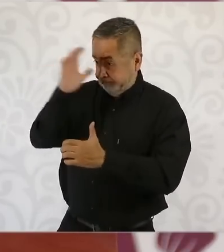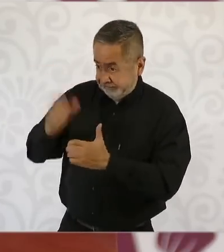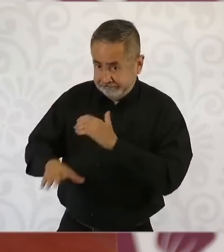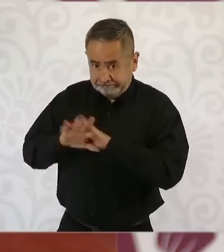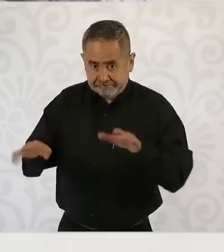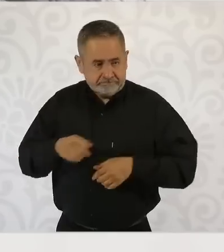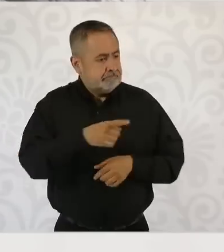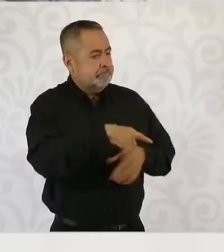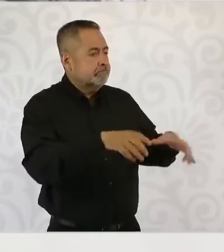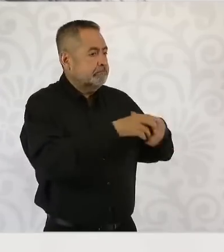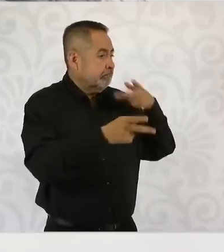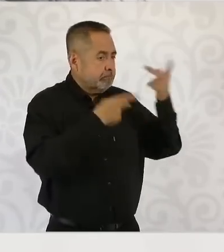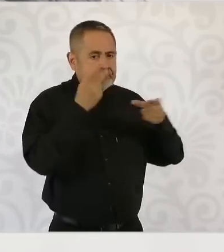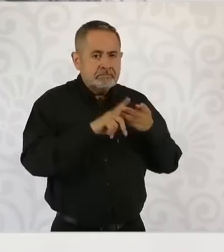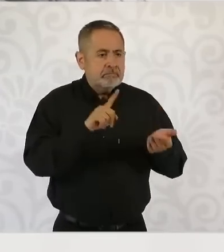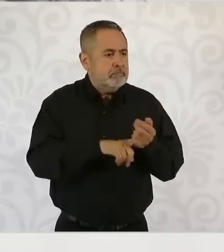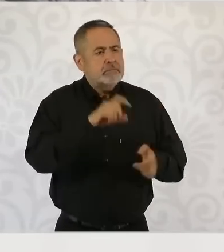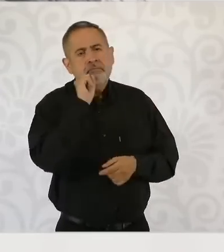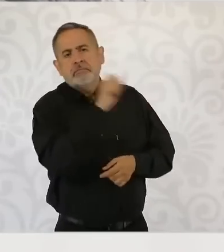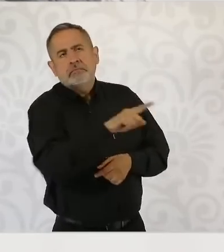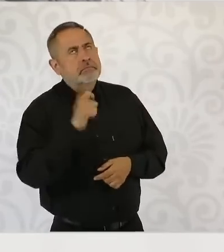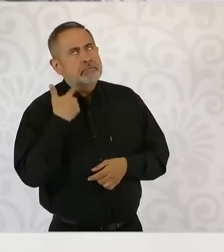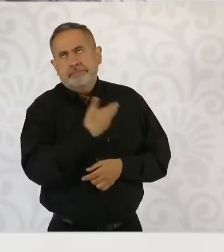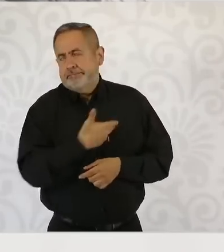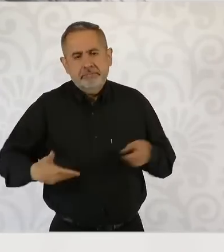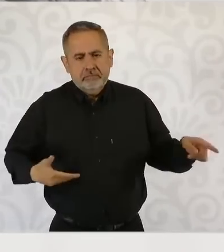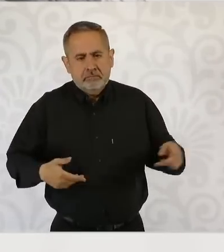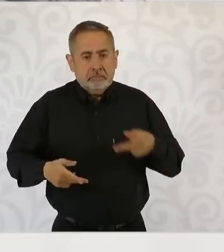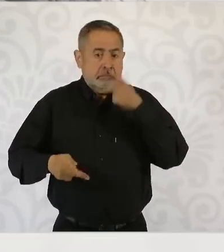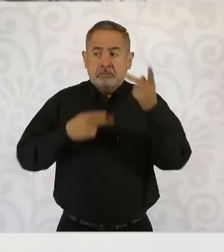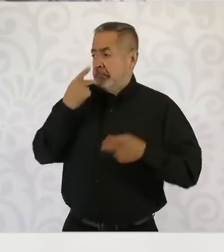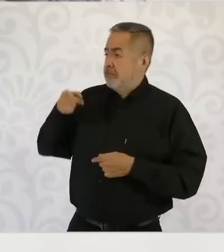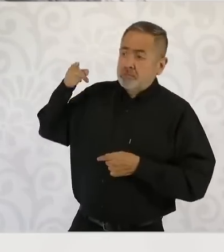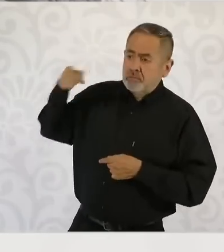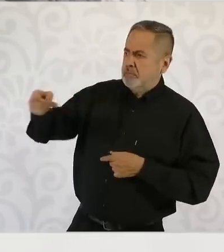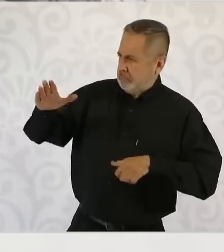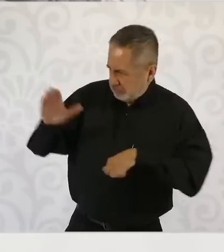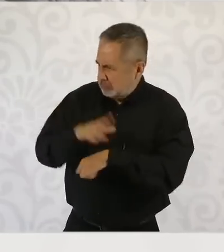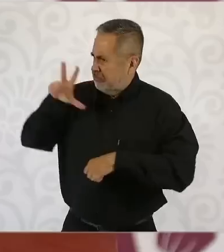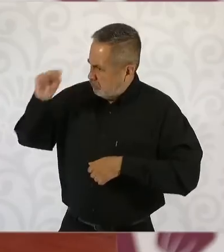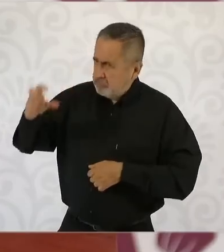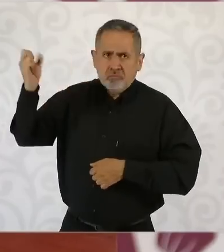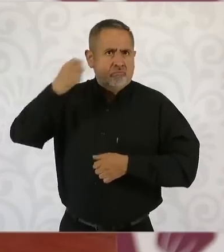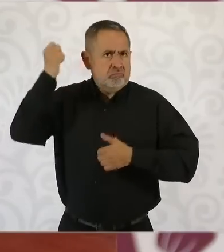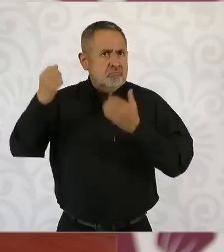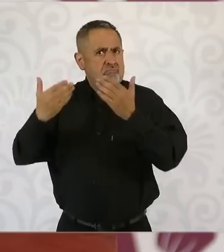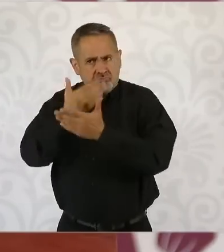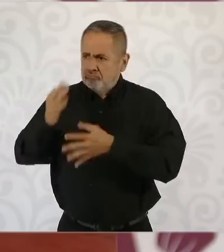conservadores, incluido un expresidente, acusándonos de que por qué no hicimos una